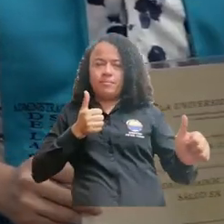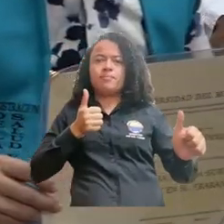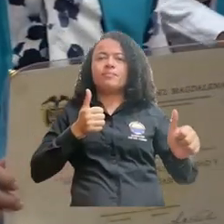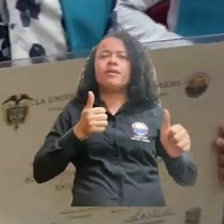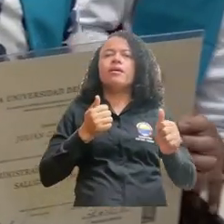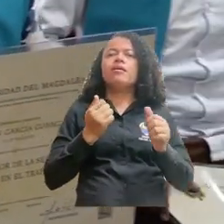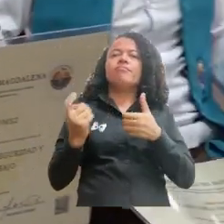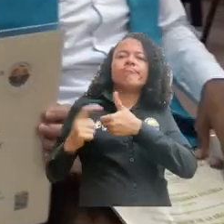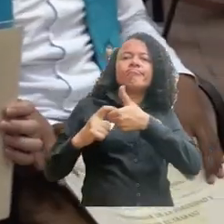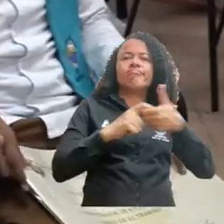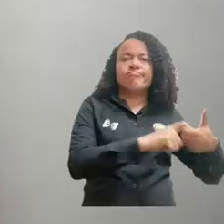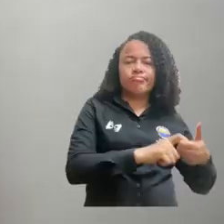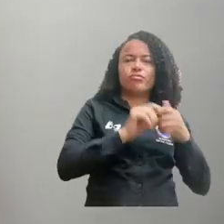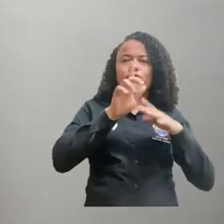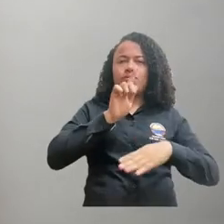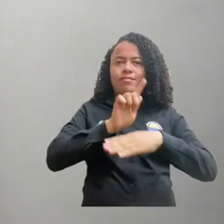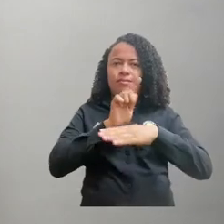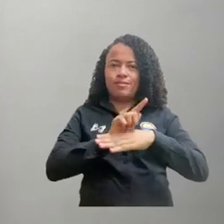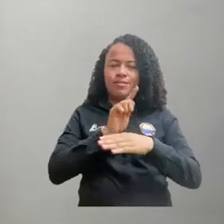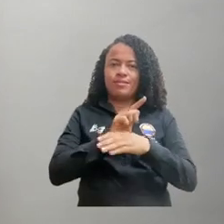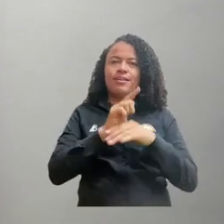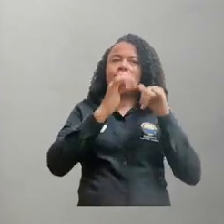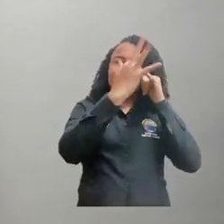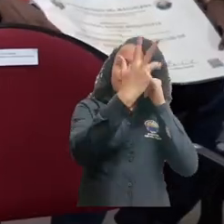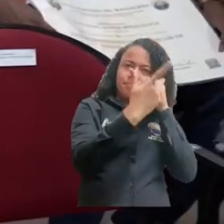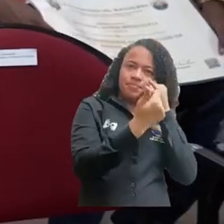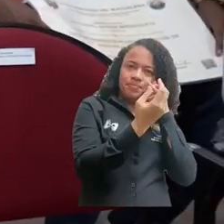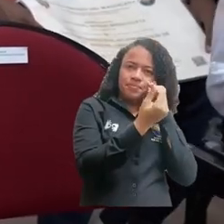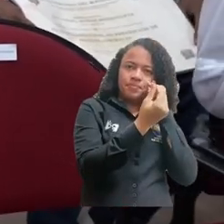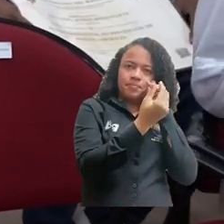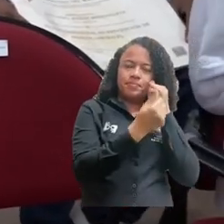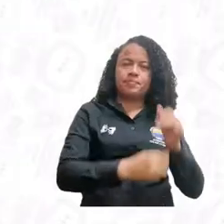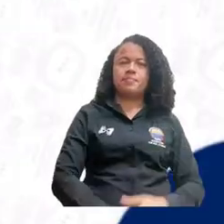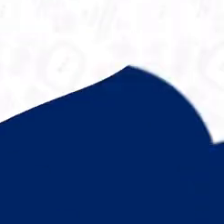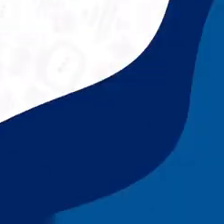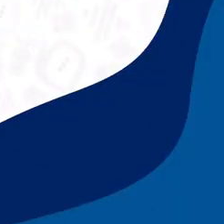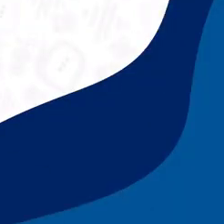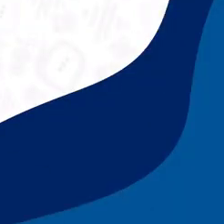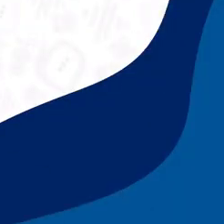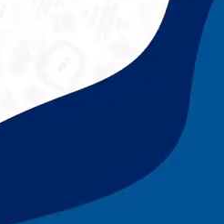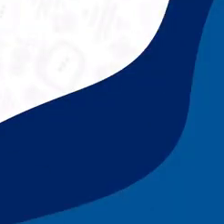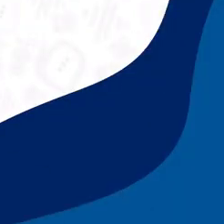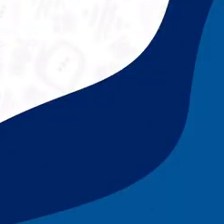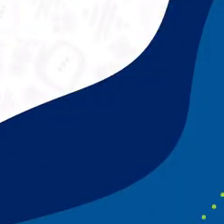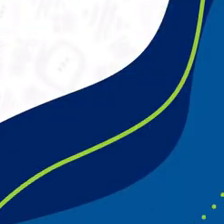modalidad a distancia y virtual adscritos a la Facultad de Ciencias Empresariales y Económicas.